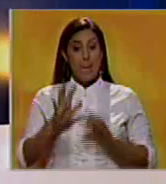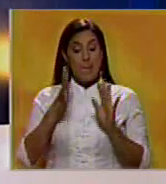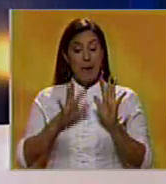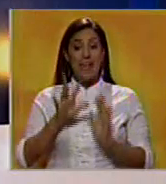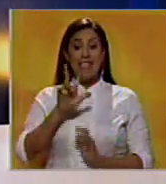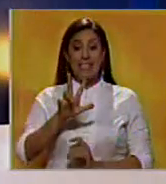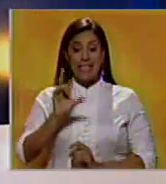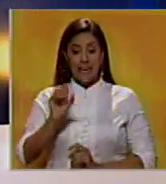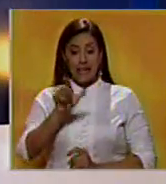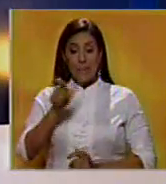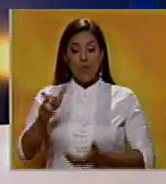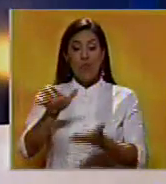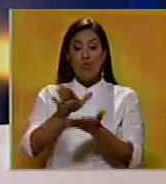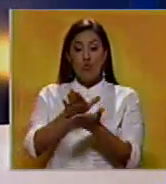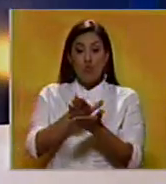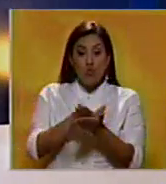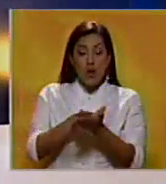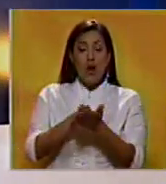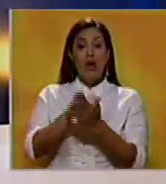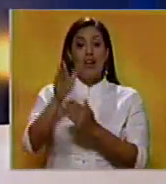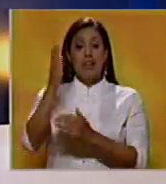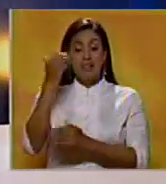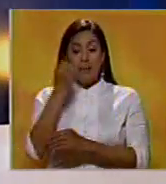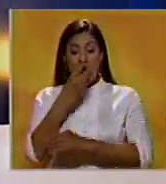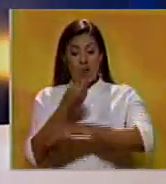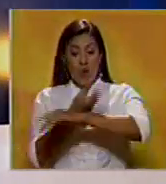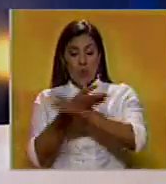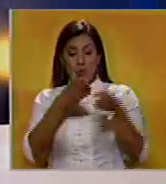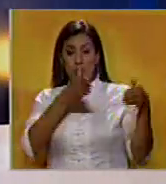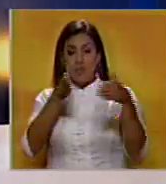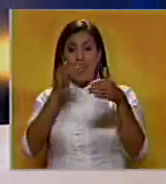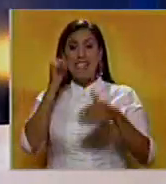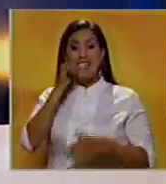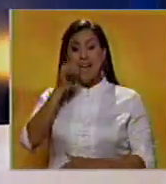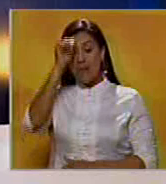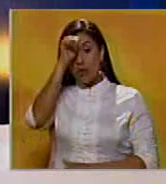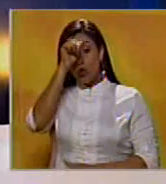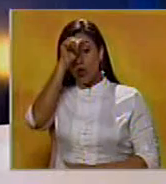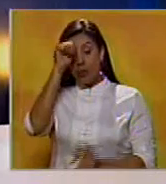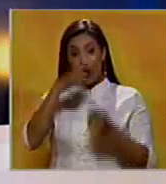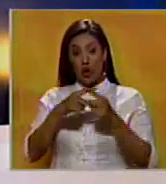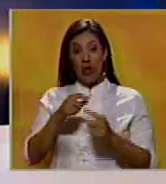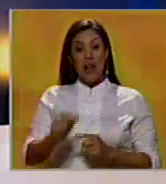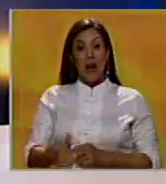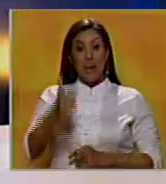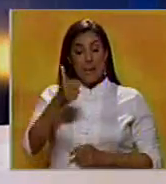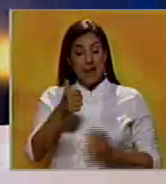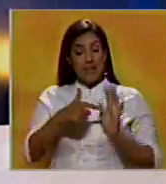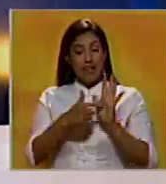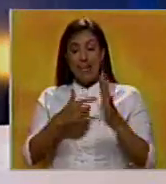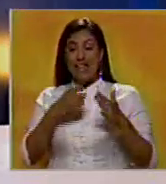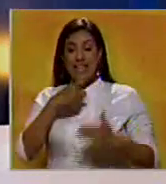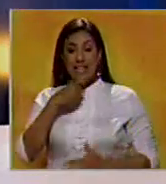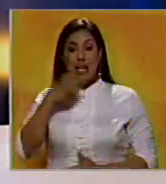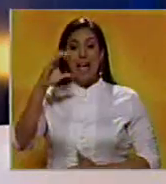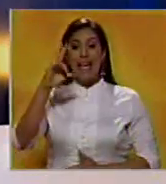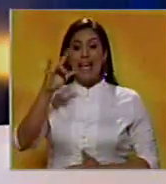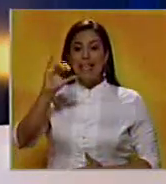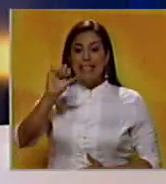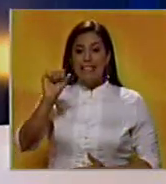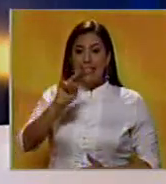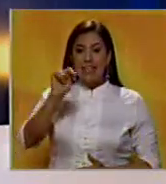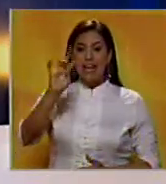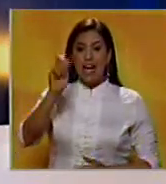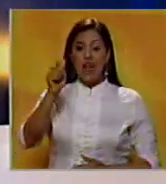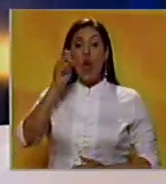al menos 30 cadáveres fueron ingresados a la morga de bellomonte durante el transcurso del fin de semana entre estos casos está el de Cristian Matos